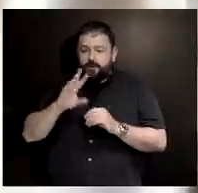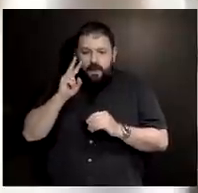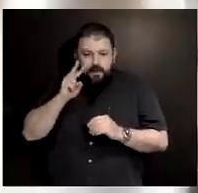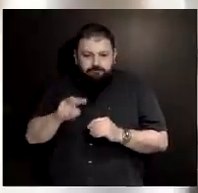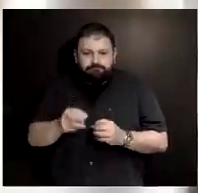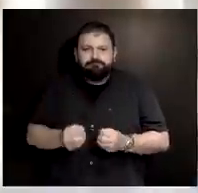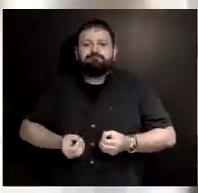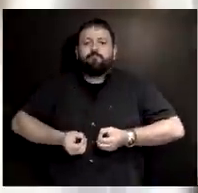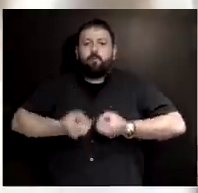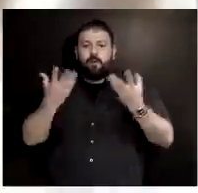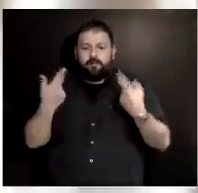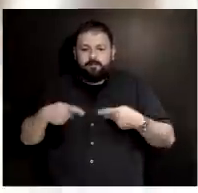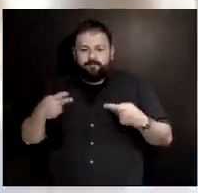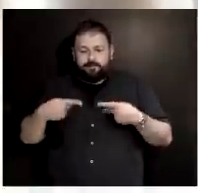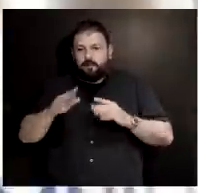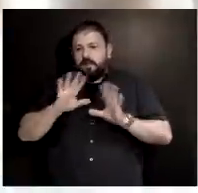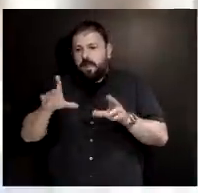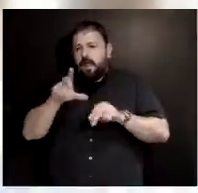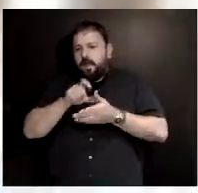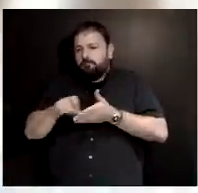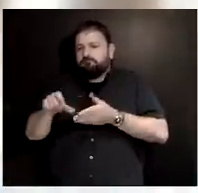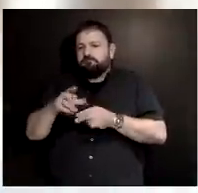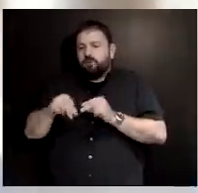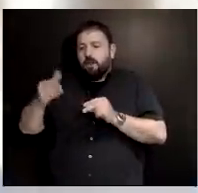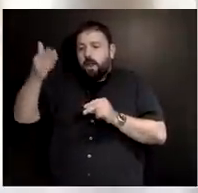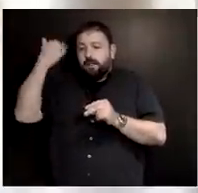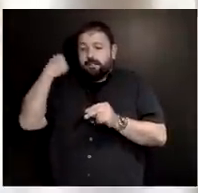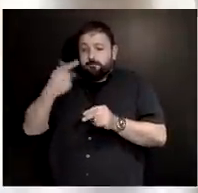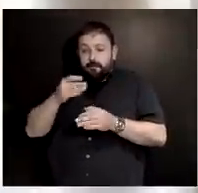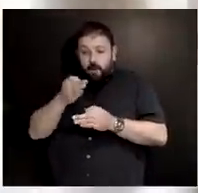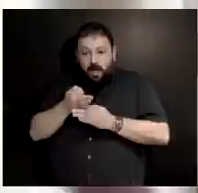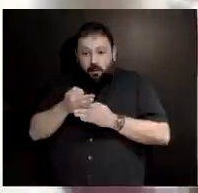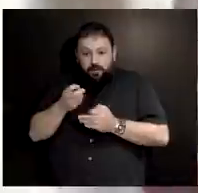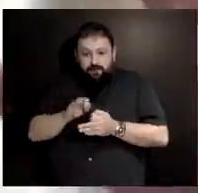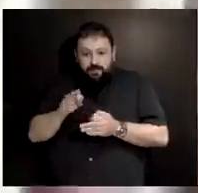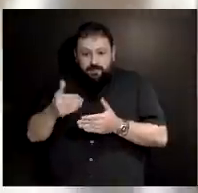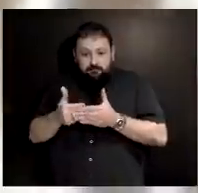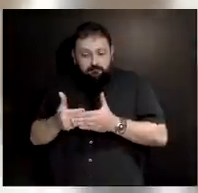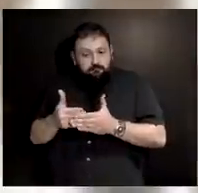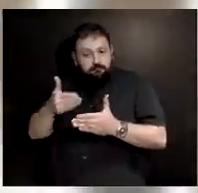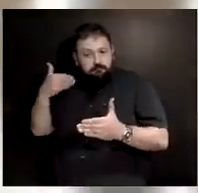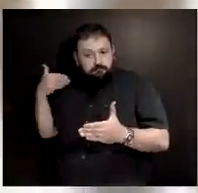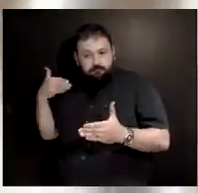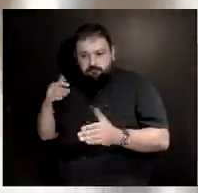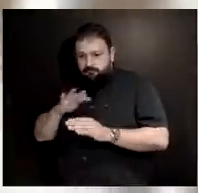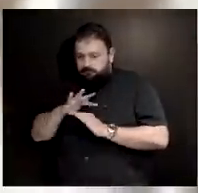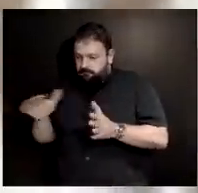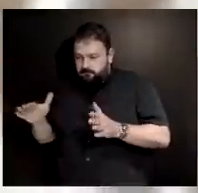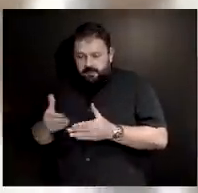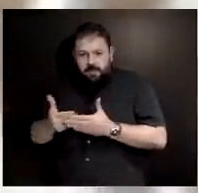las que estamos hablando. Ojo, esto no quiere decir, vuelvo a repetir, es que es como se los decimos.